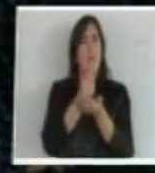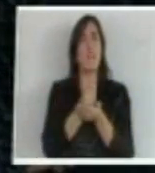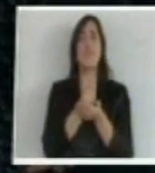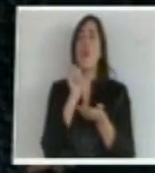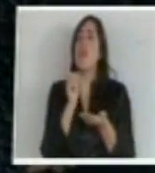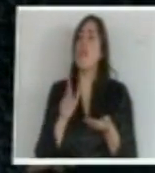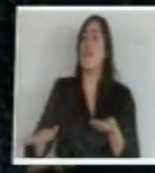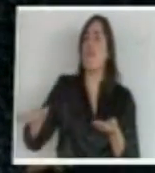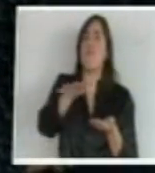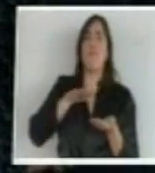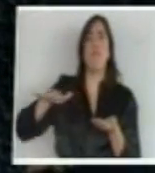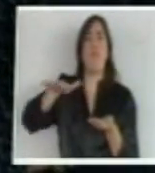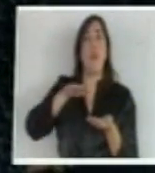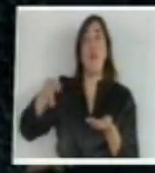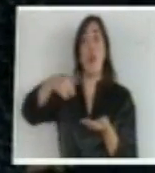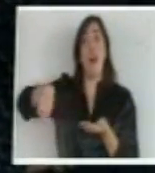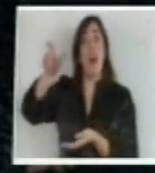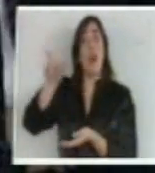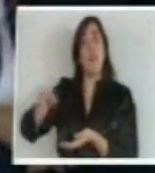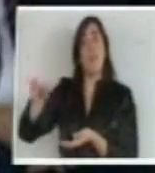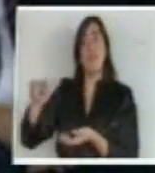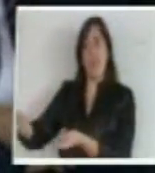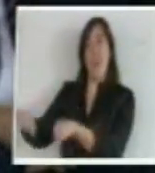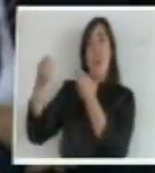popular que oportunamente el pueblo nos confiriera,